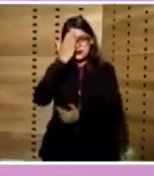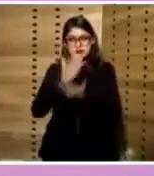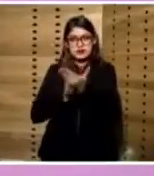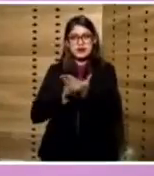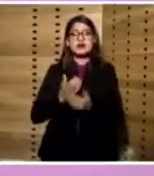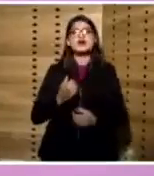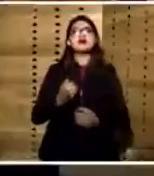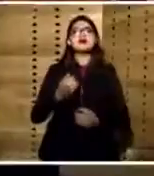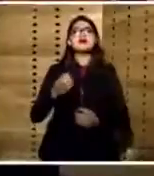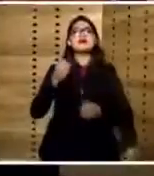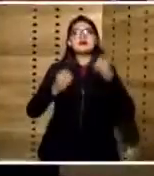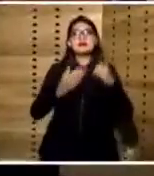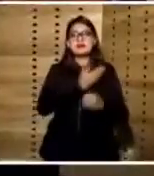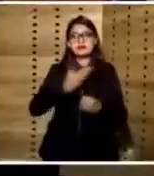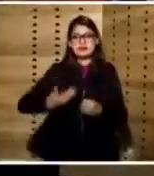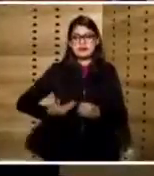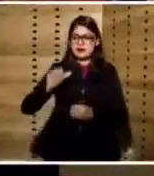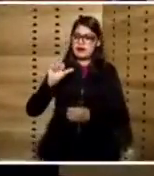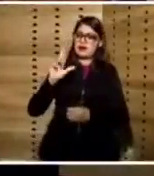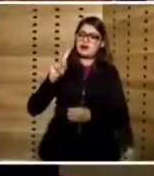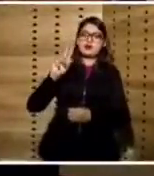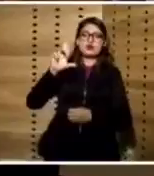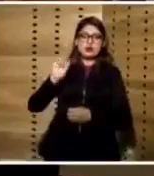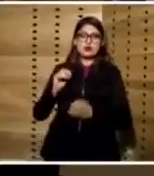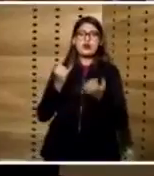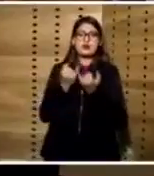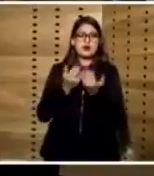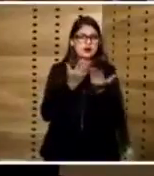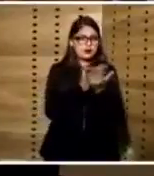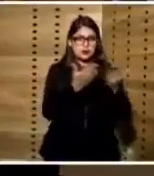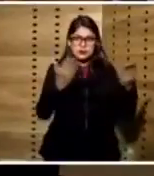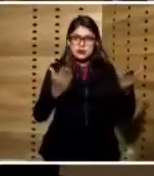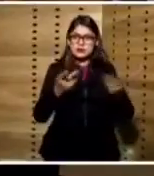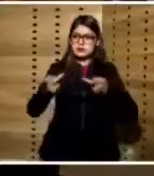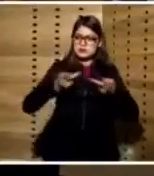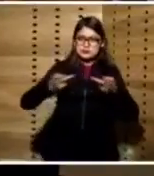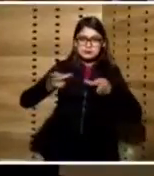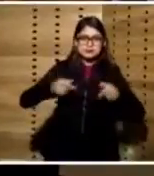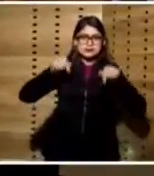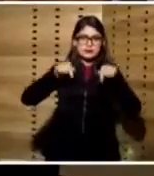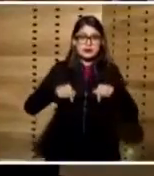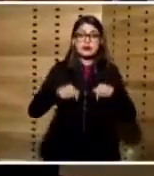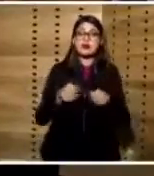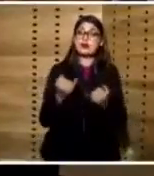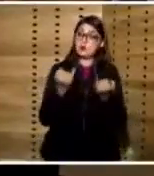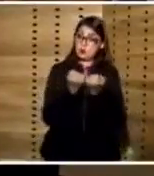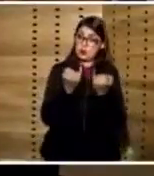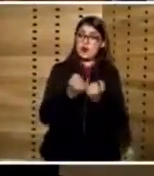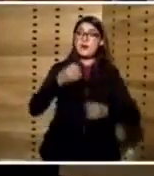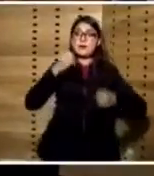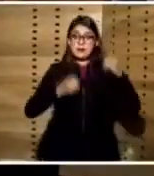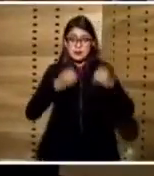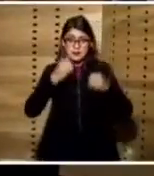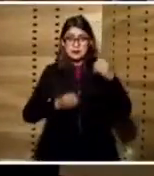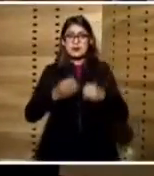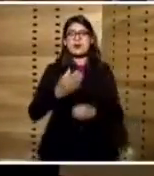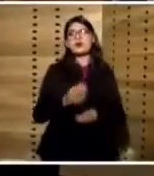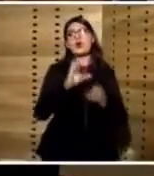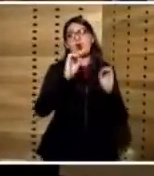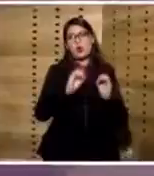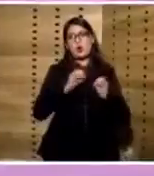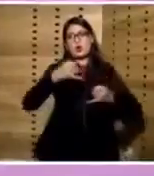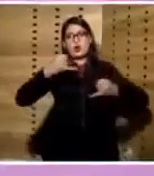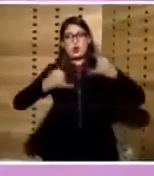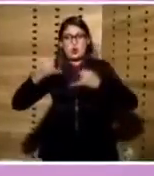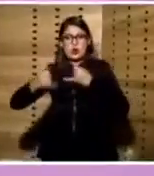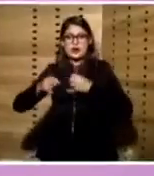Saldívar, a todos ustedes por hacer esto posible y a todos los magistrados y jueces del país que